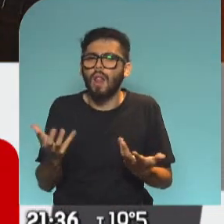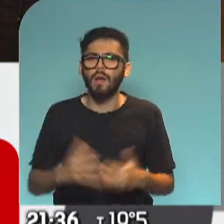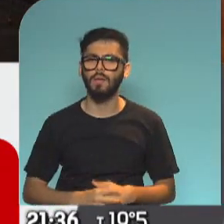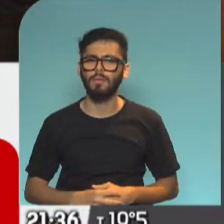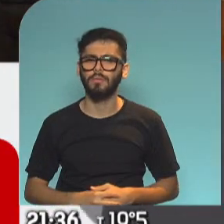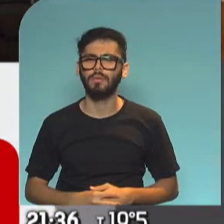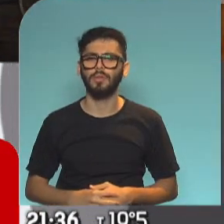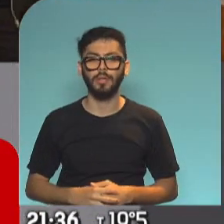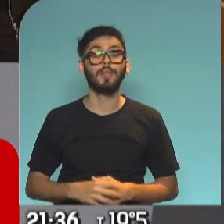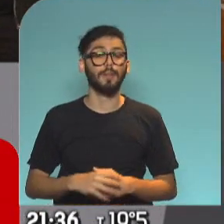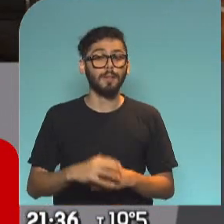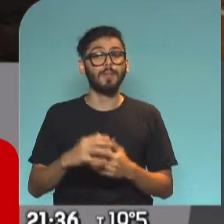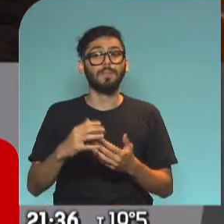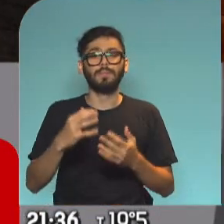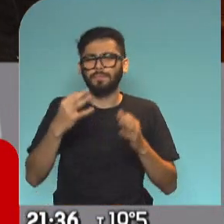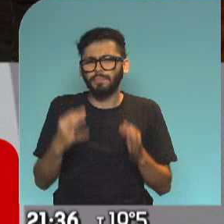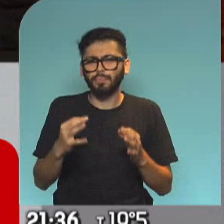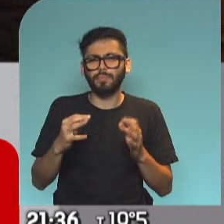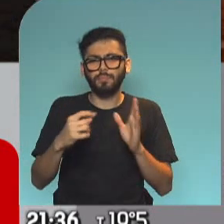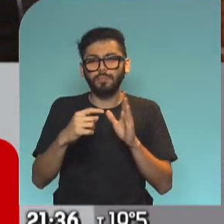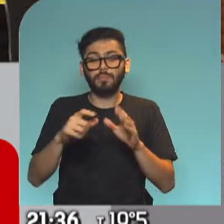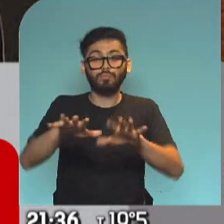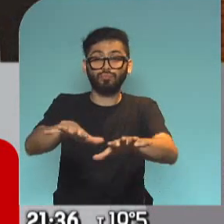Bueno, básicamente se está hablando de un 30% de